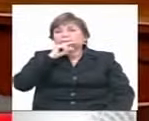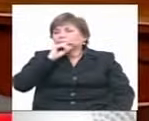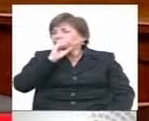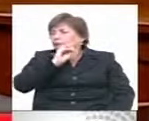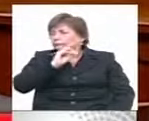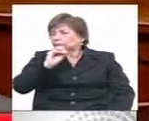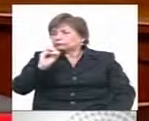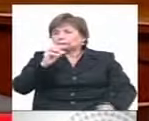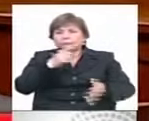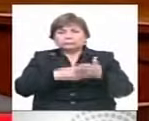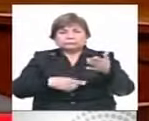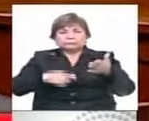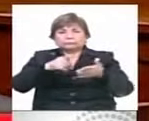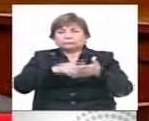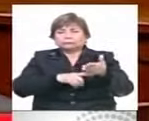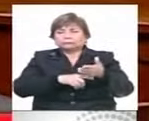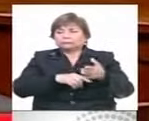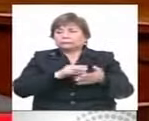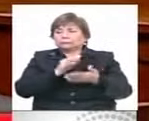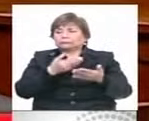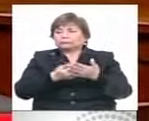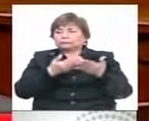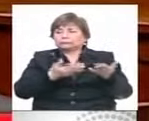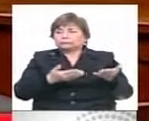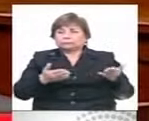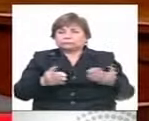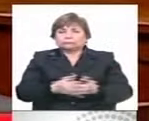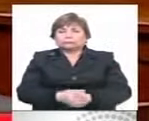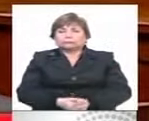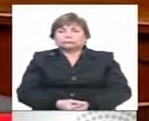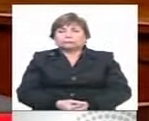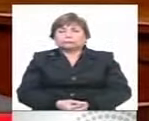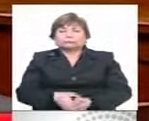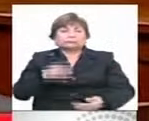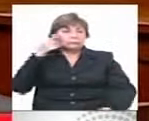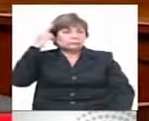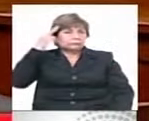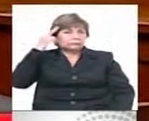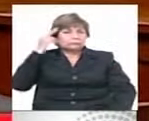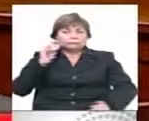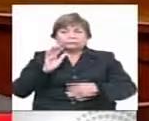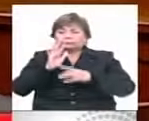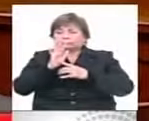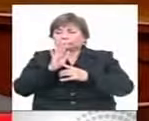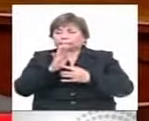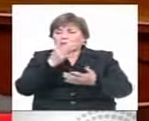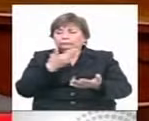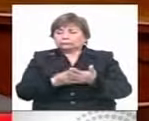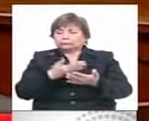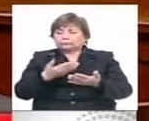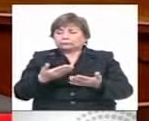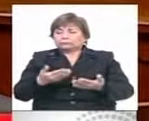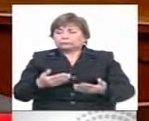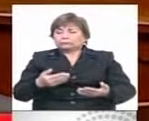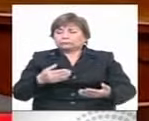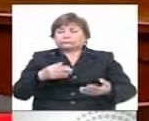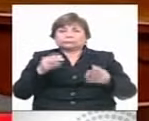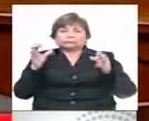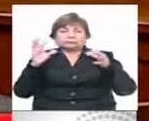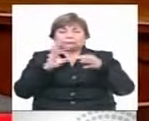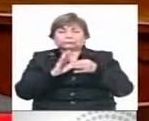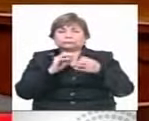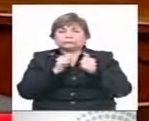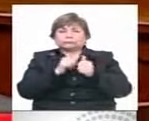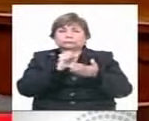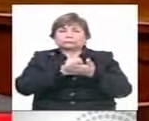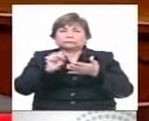de discriminación y con servicios de calidad. Por esa razón, presentaremos la propuesta de ley de unificación del